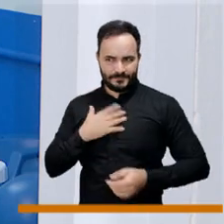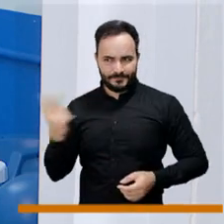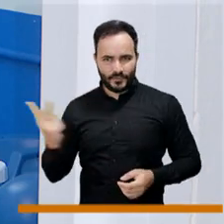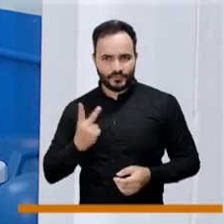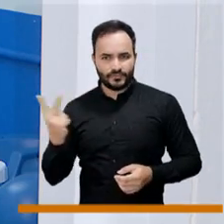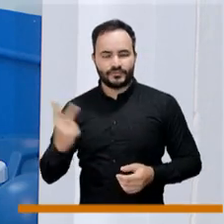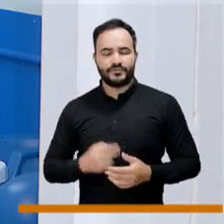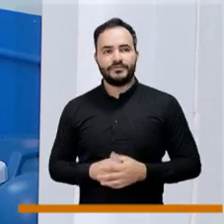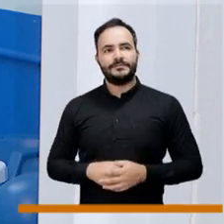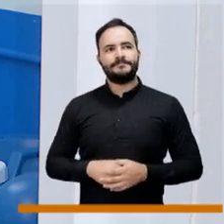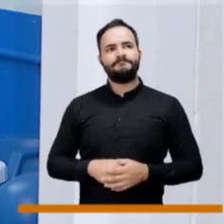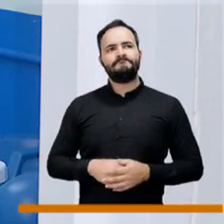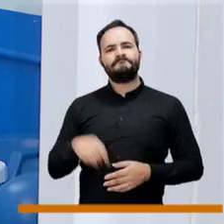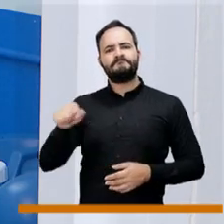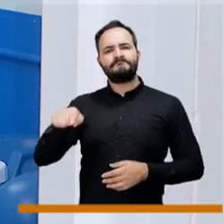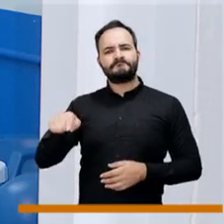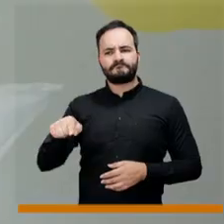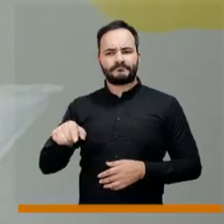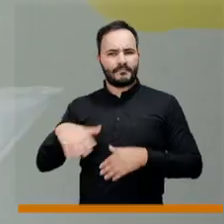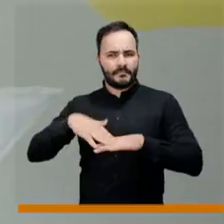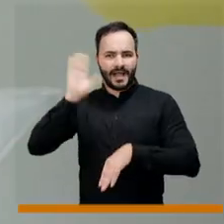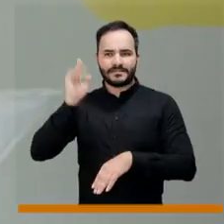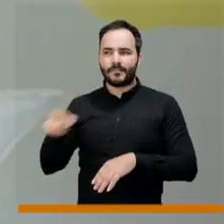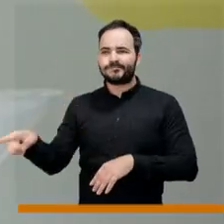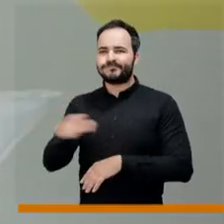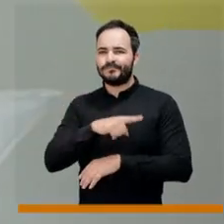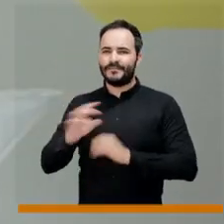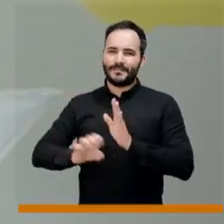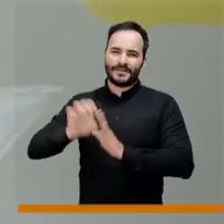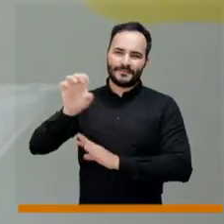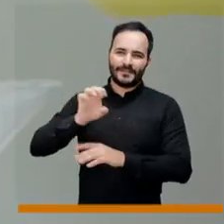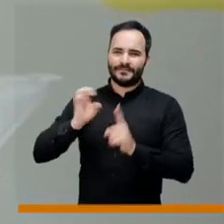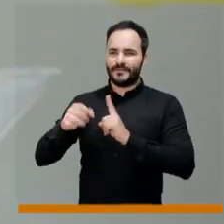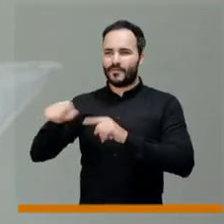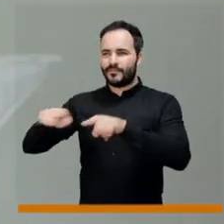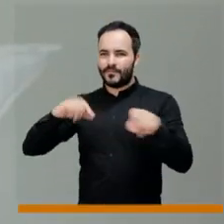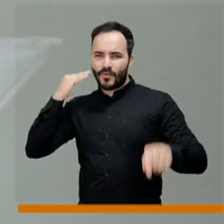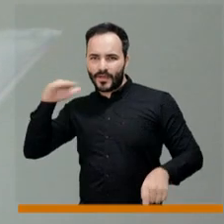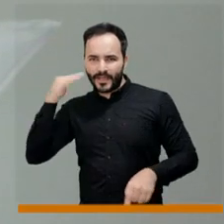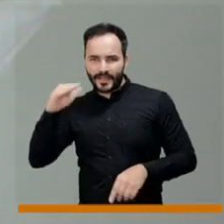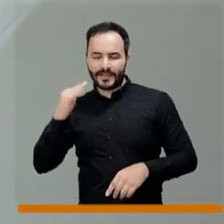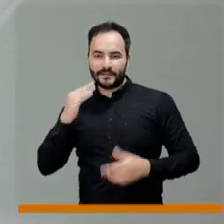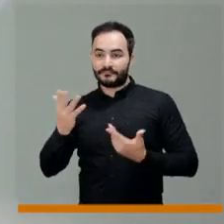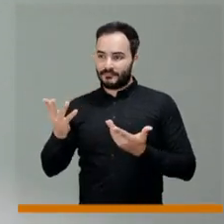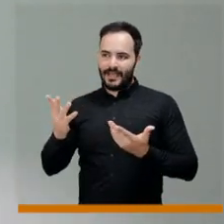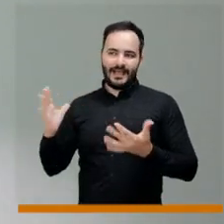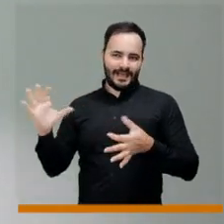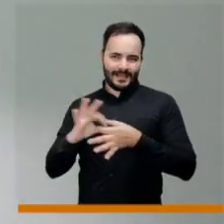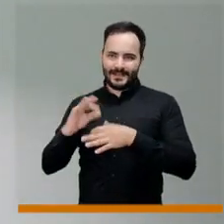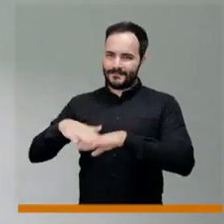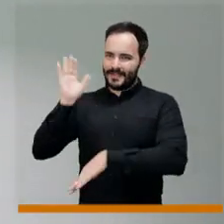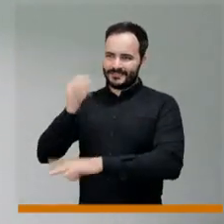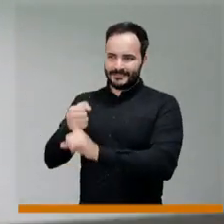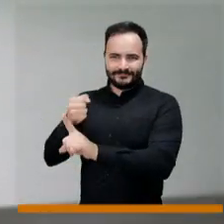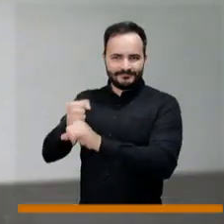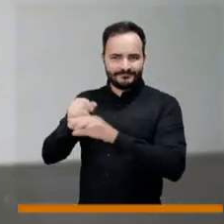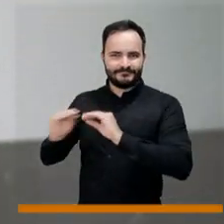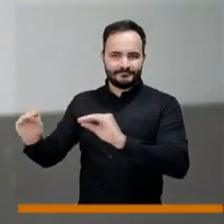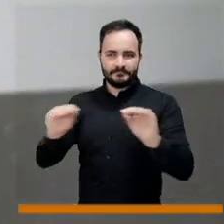esposa y se trata mucho de emprendimiento femenino, de empoderamiento femenino. Fruto